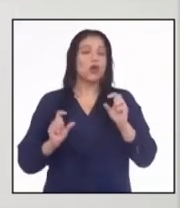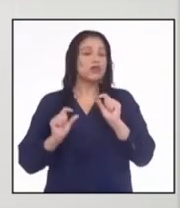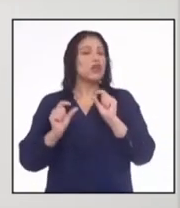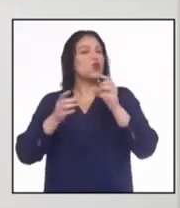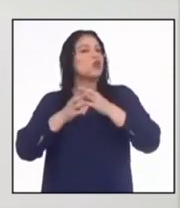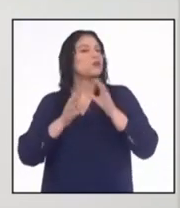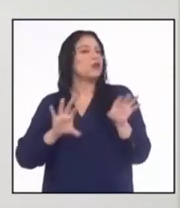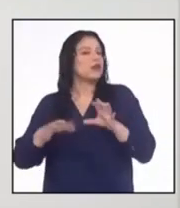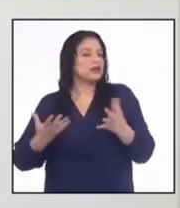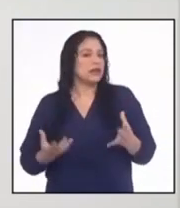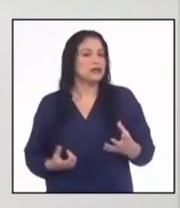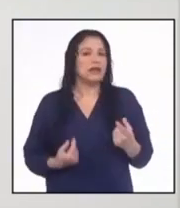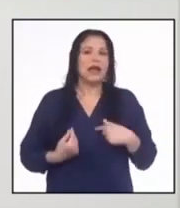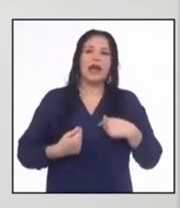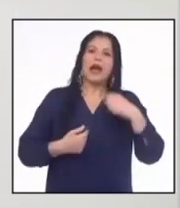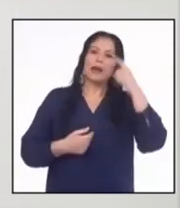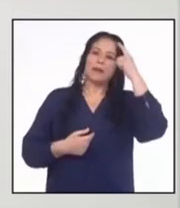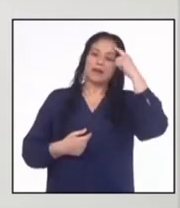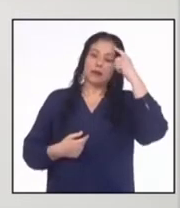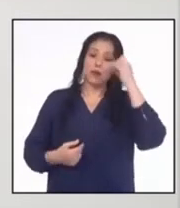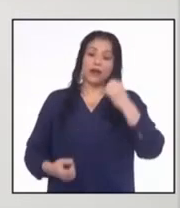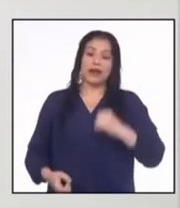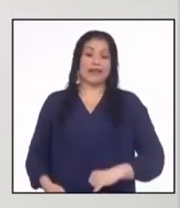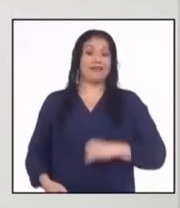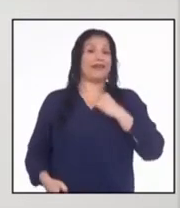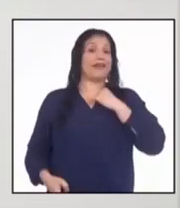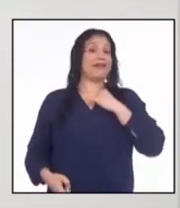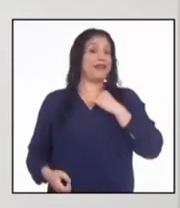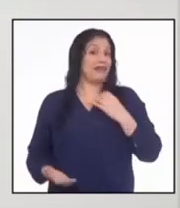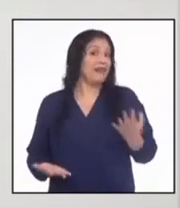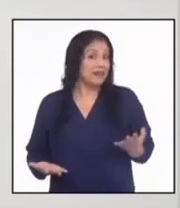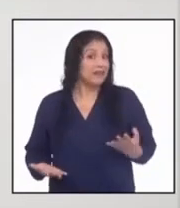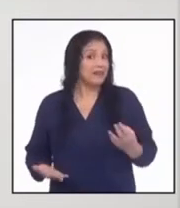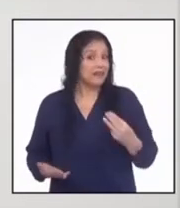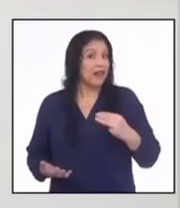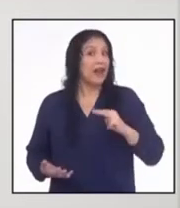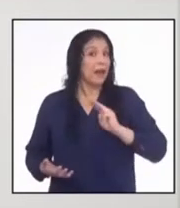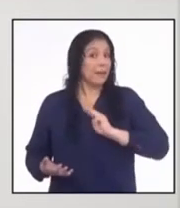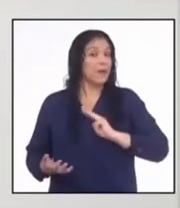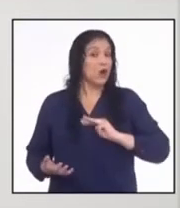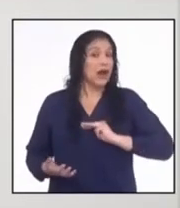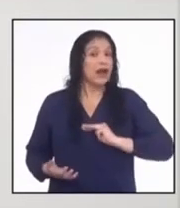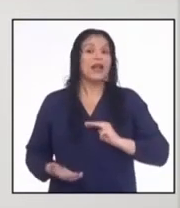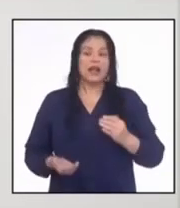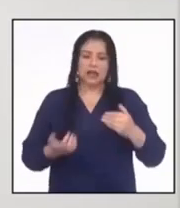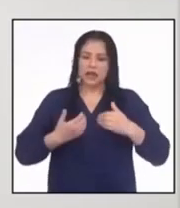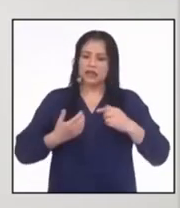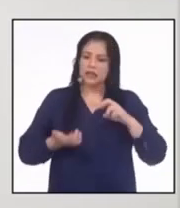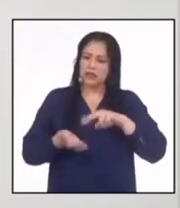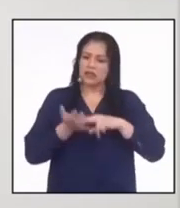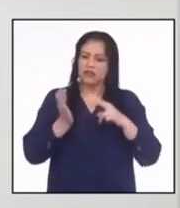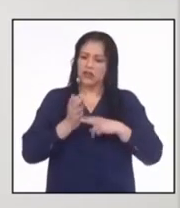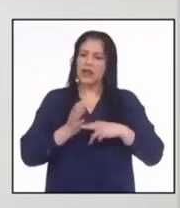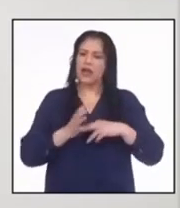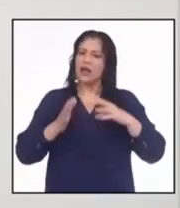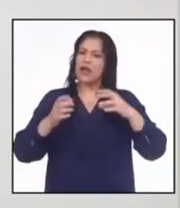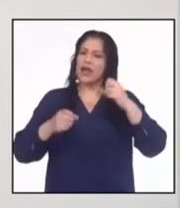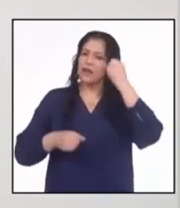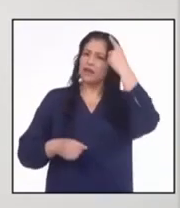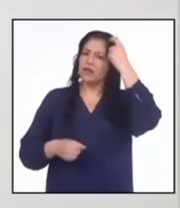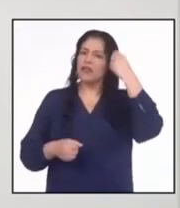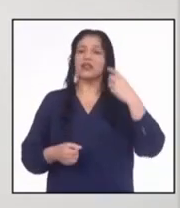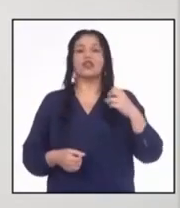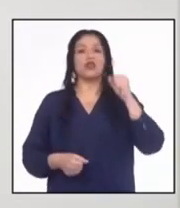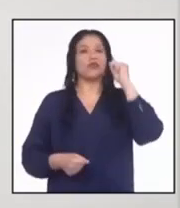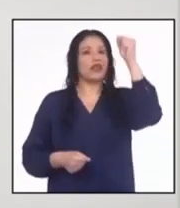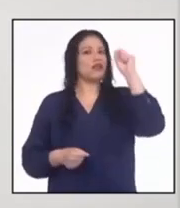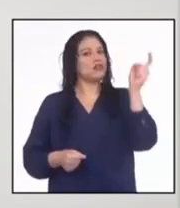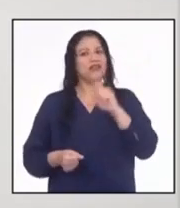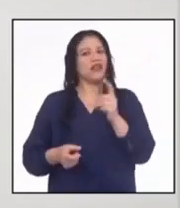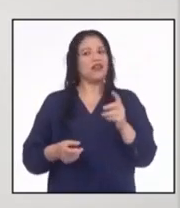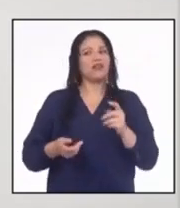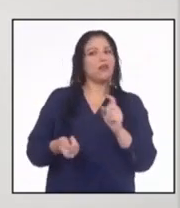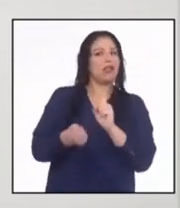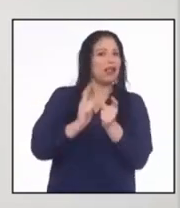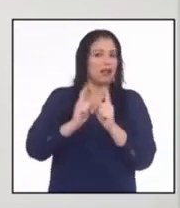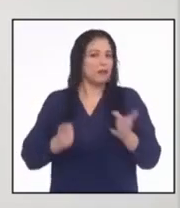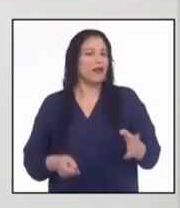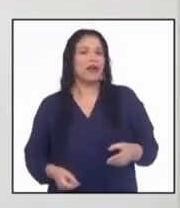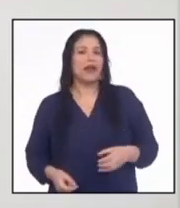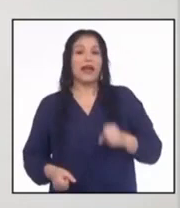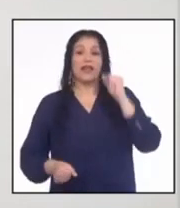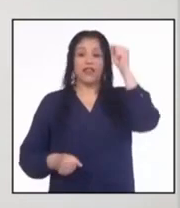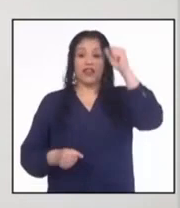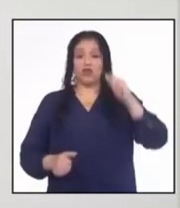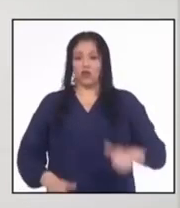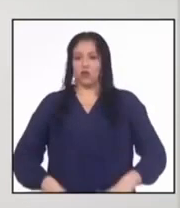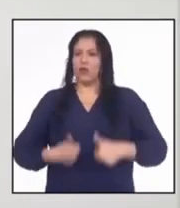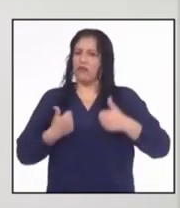colectiva, a la noción de integridad moral, que entiende ciertos derechos como principios no negociables, derecho a la vida